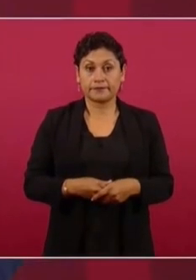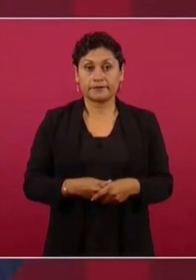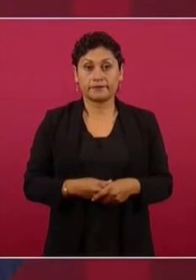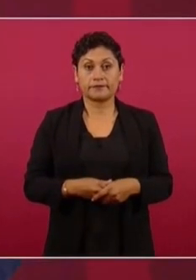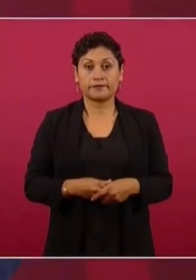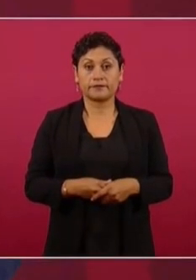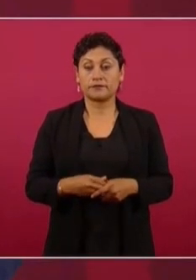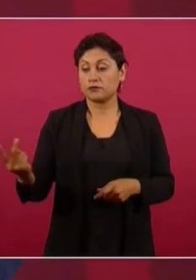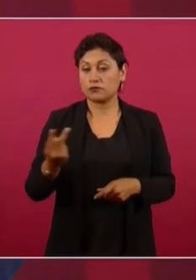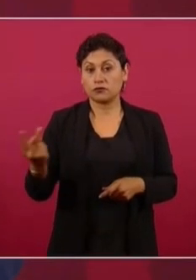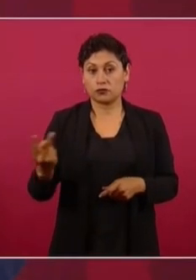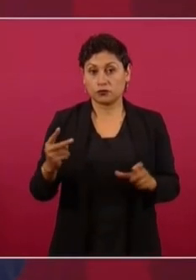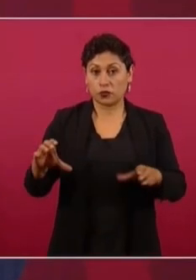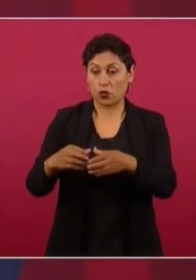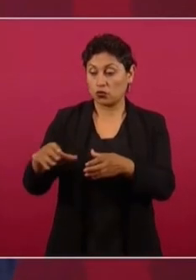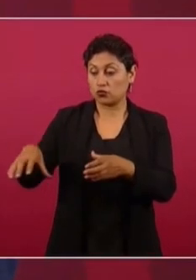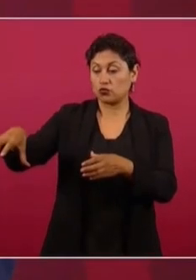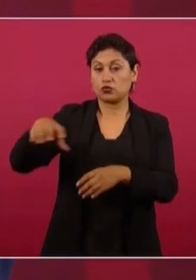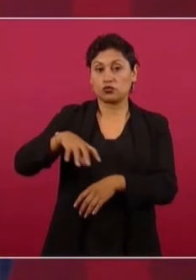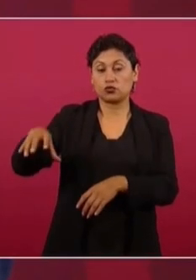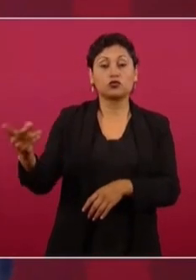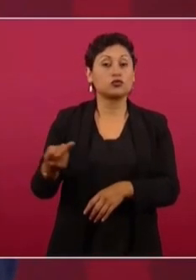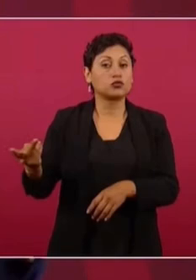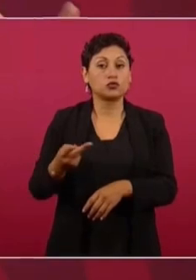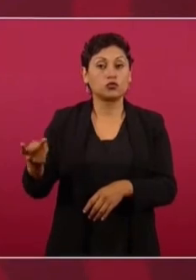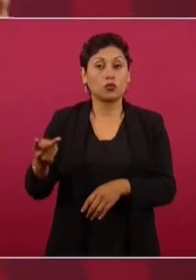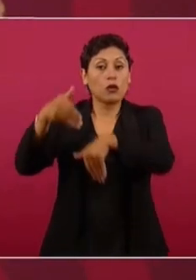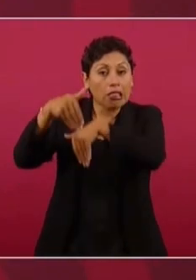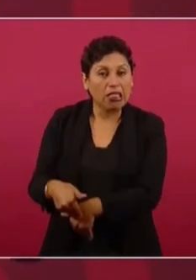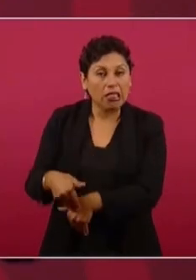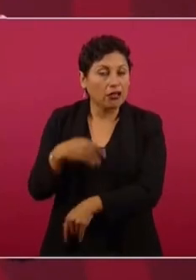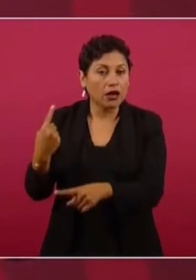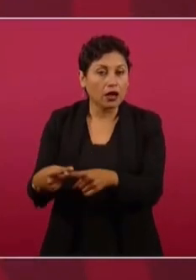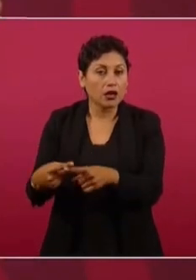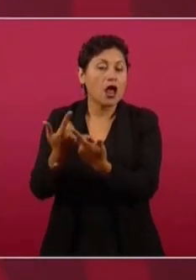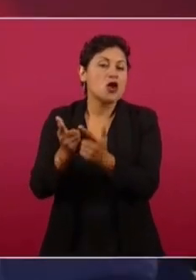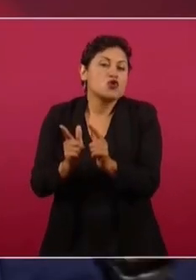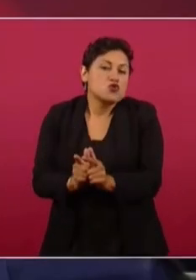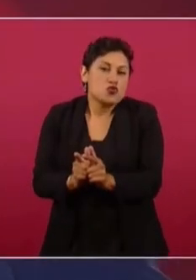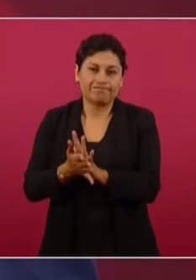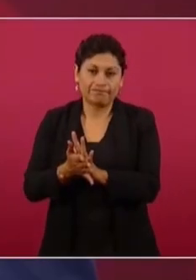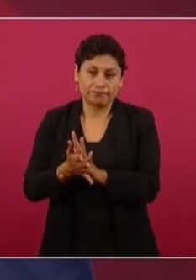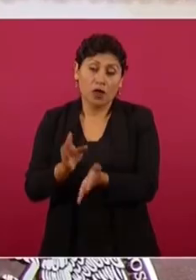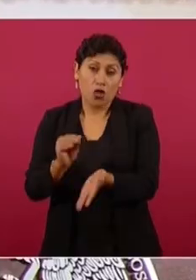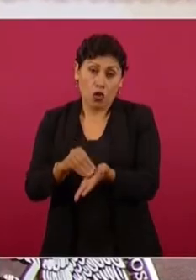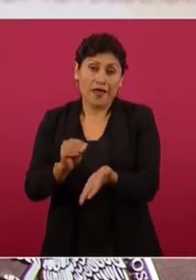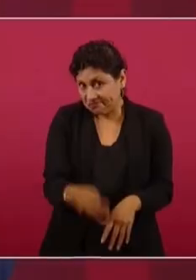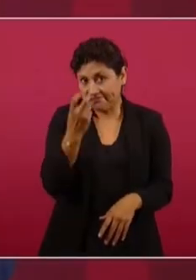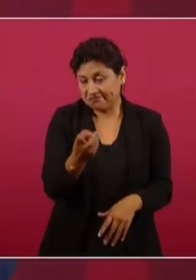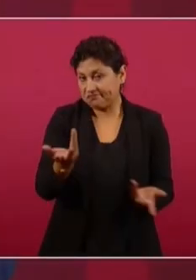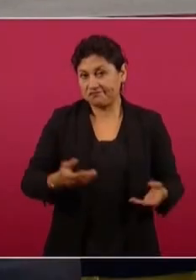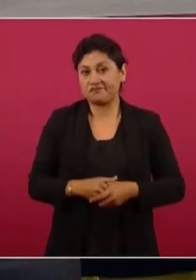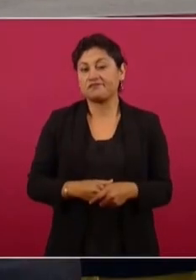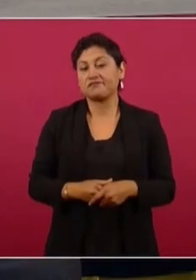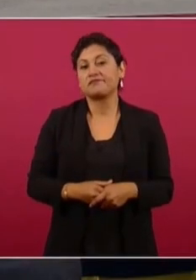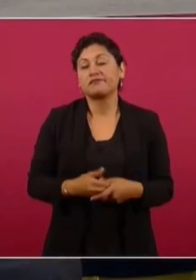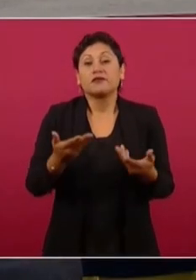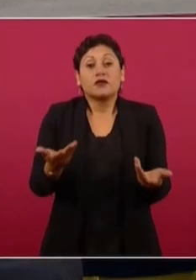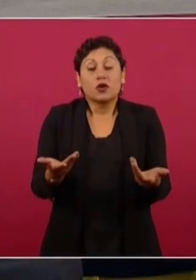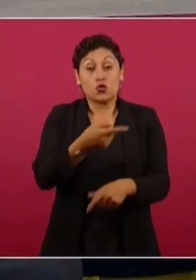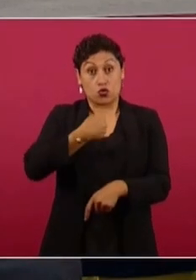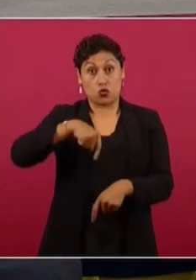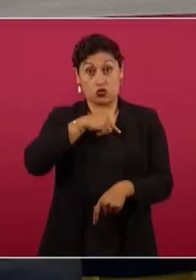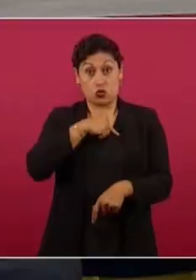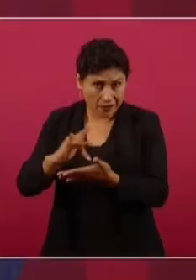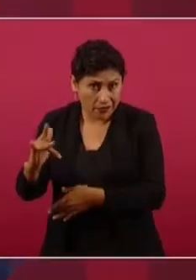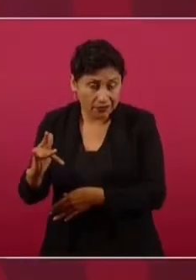Están sometidos por los grupos de intereses creados del antiguo régimen. Si nosotros estamos